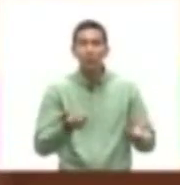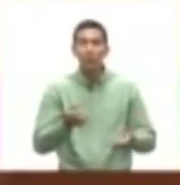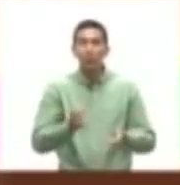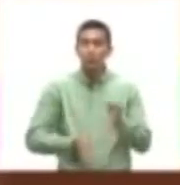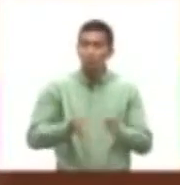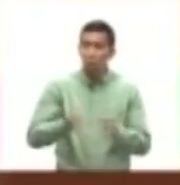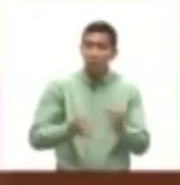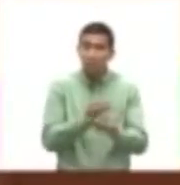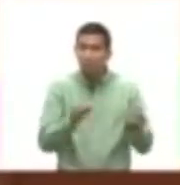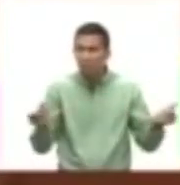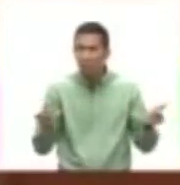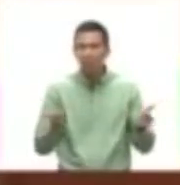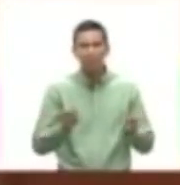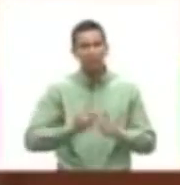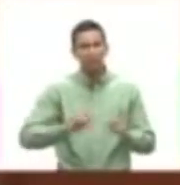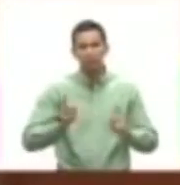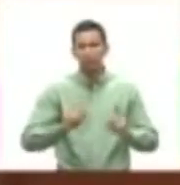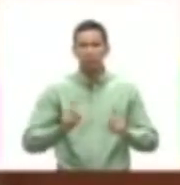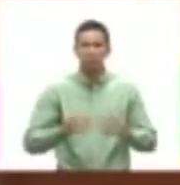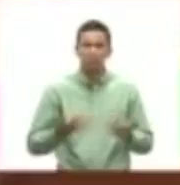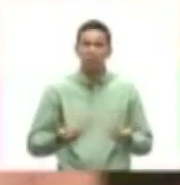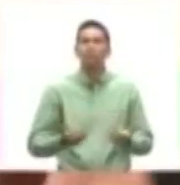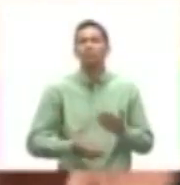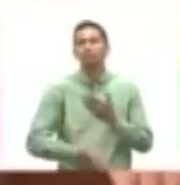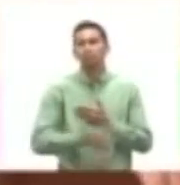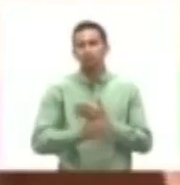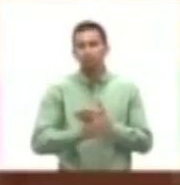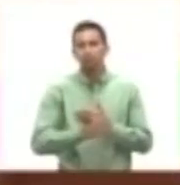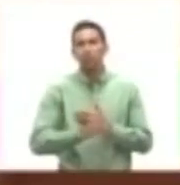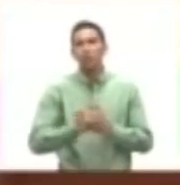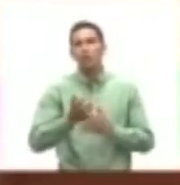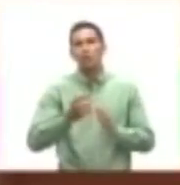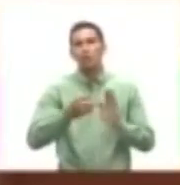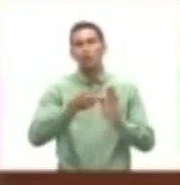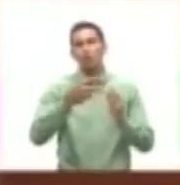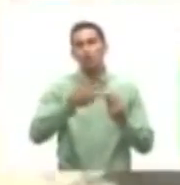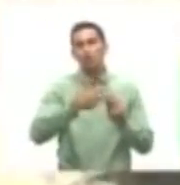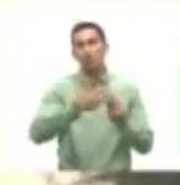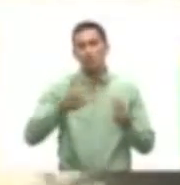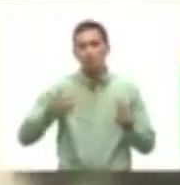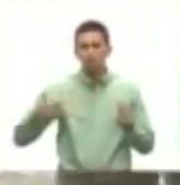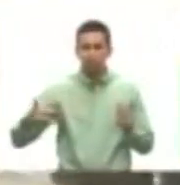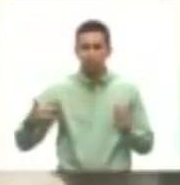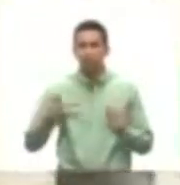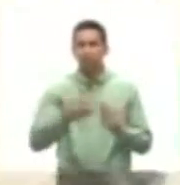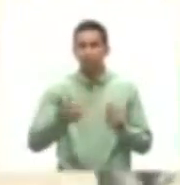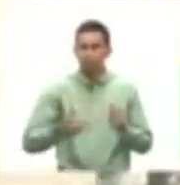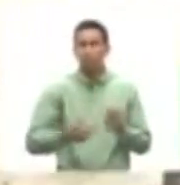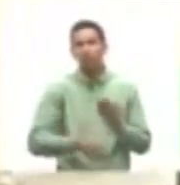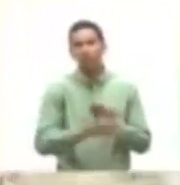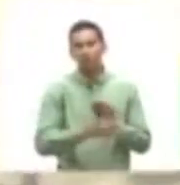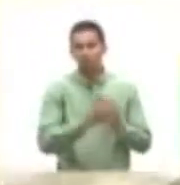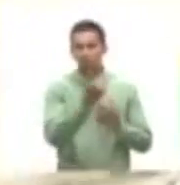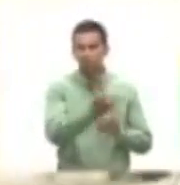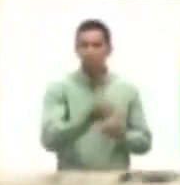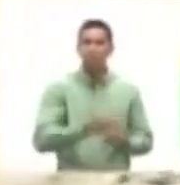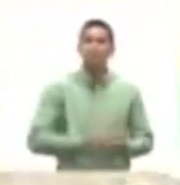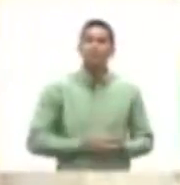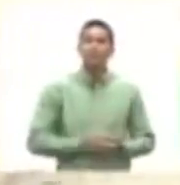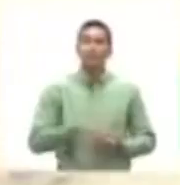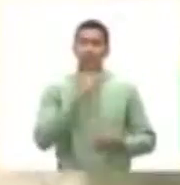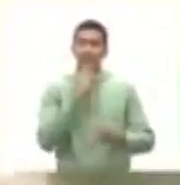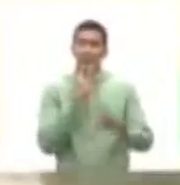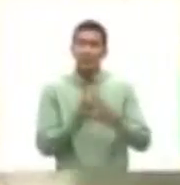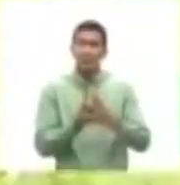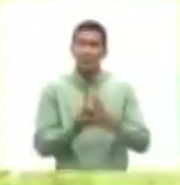no. ¿Por qué no? Porque vamos a estar en manos de la Corte Constitucional como ya hemos estado. Aseguró que si habrá o no cárcel para las FARC no es de los